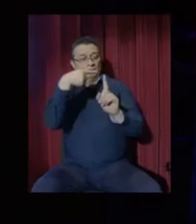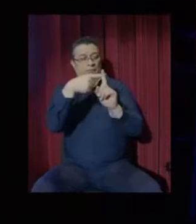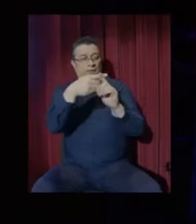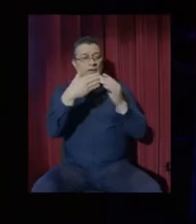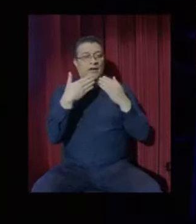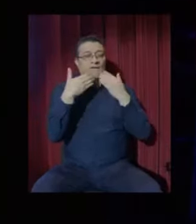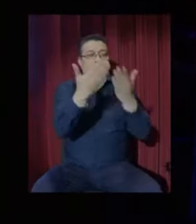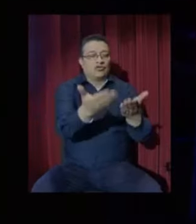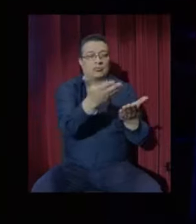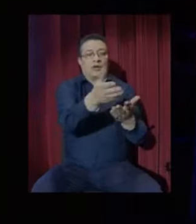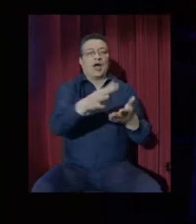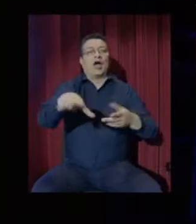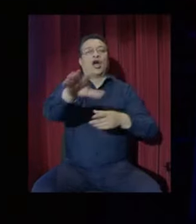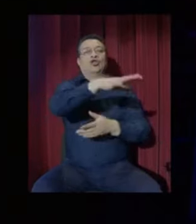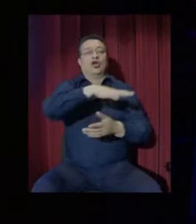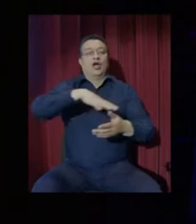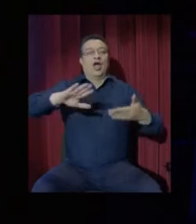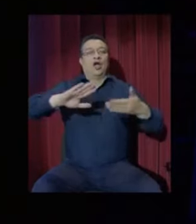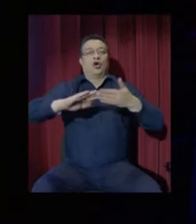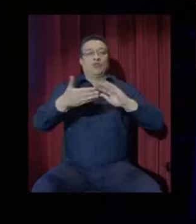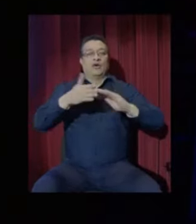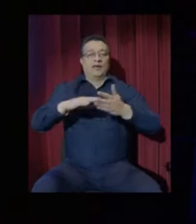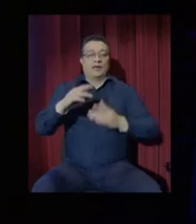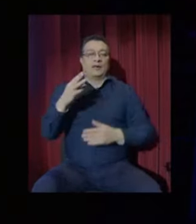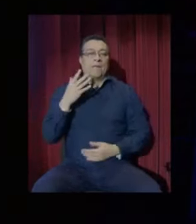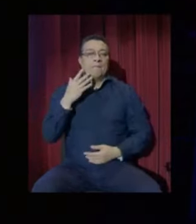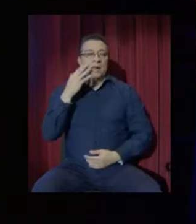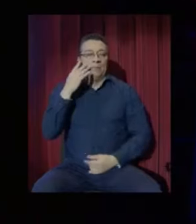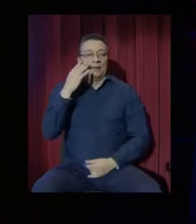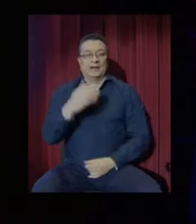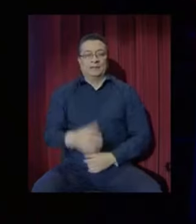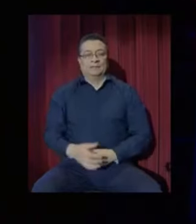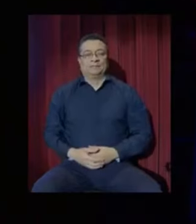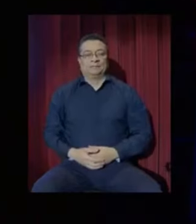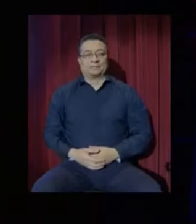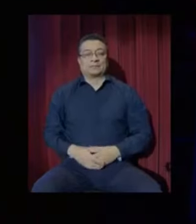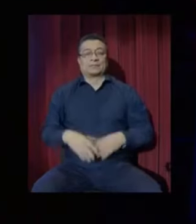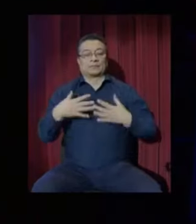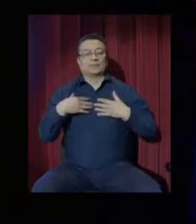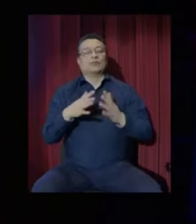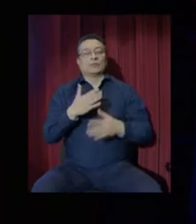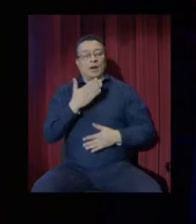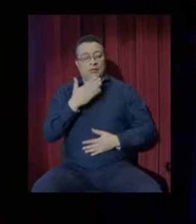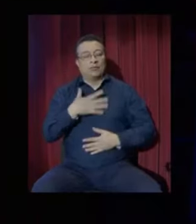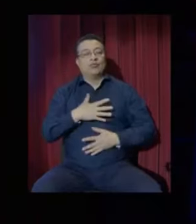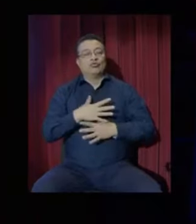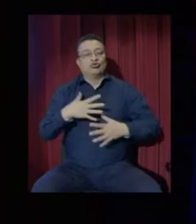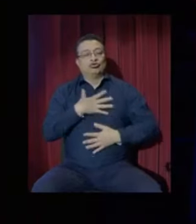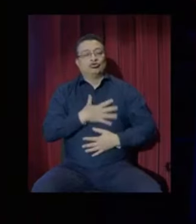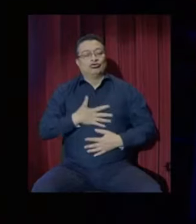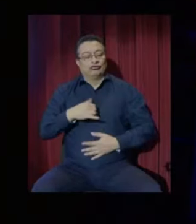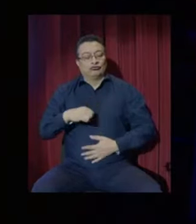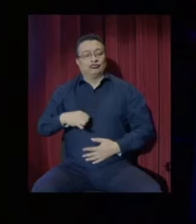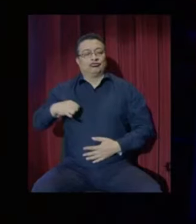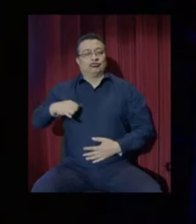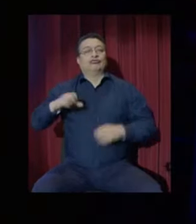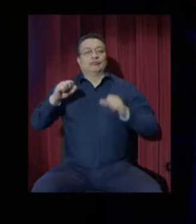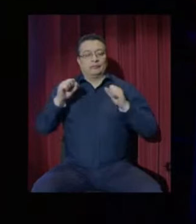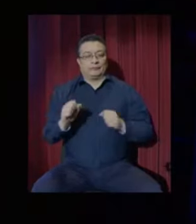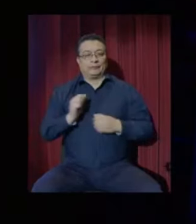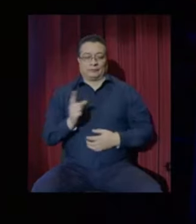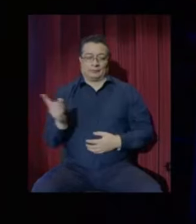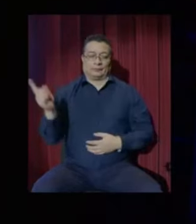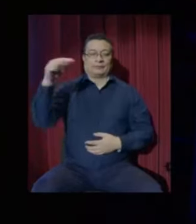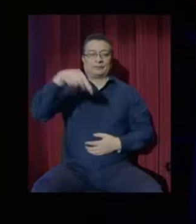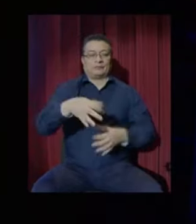de nuestra comunidad melipillan eh es un verdadero honor también poder estar aquí acompañándoles en esta